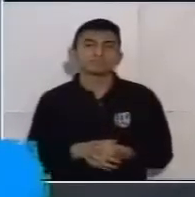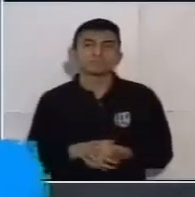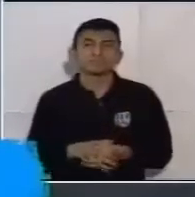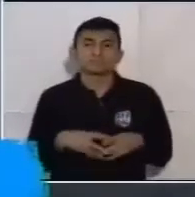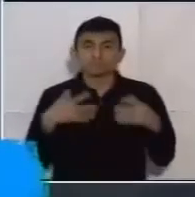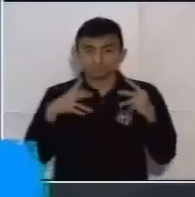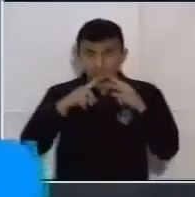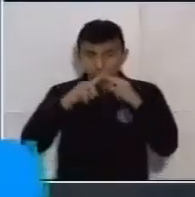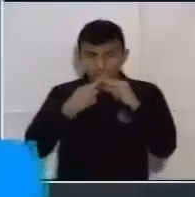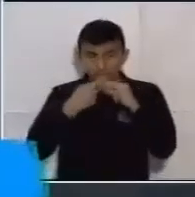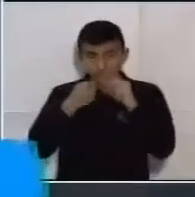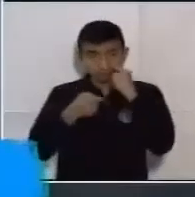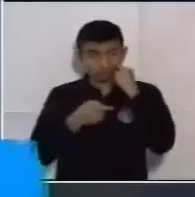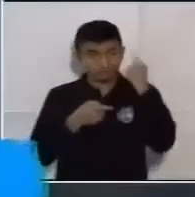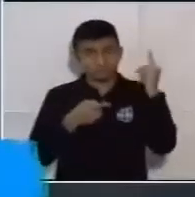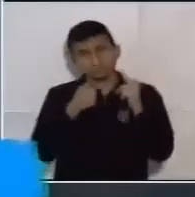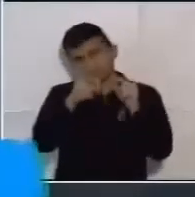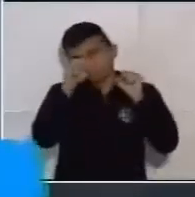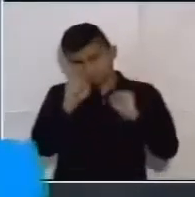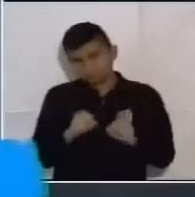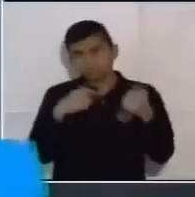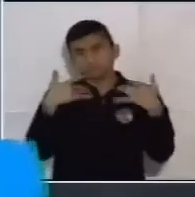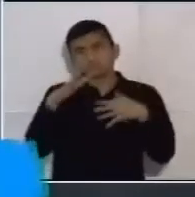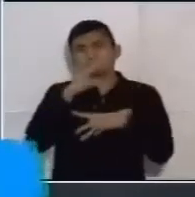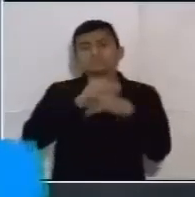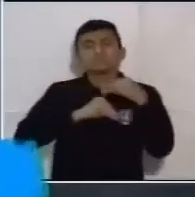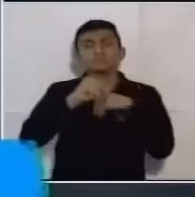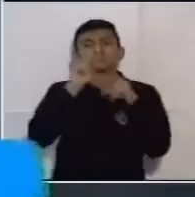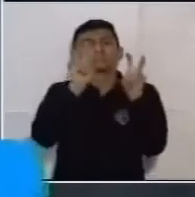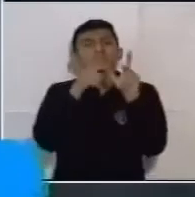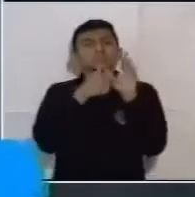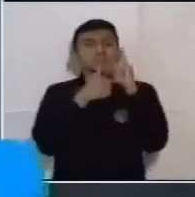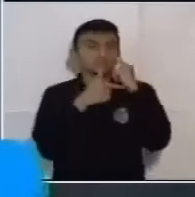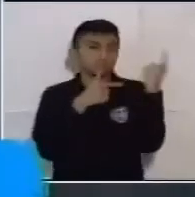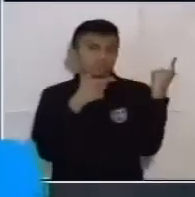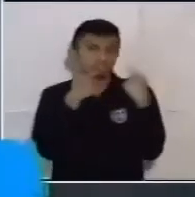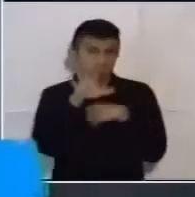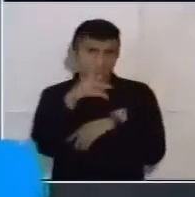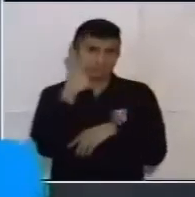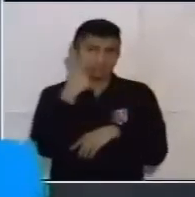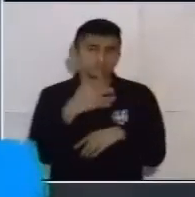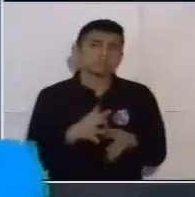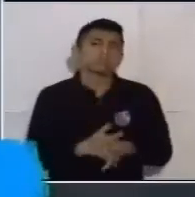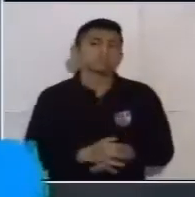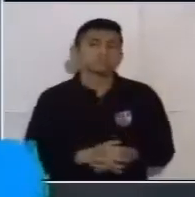Empecemos a trabajarla, pues. Vayan cambiando, vayan sustituyendo los valores.